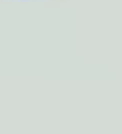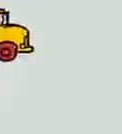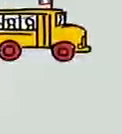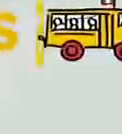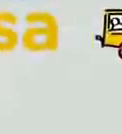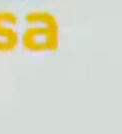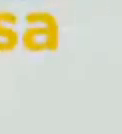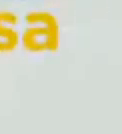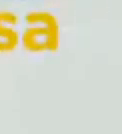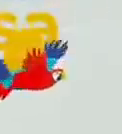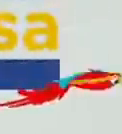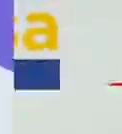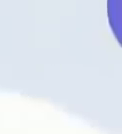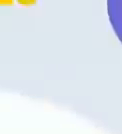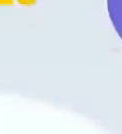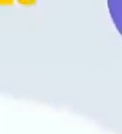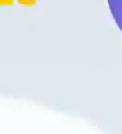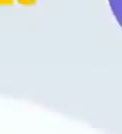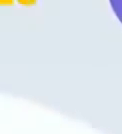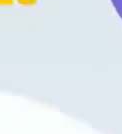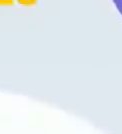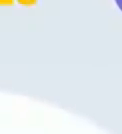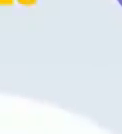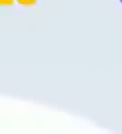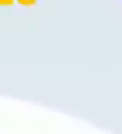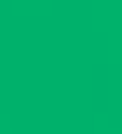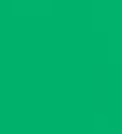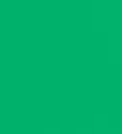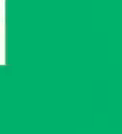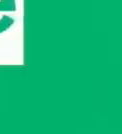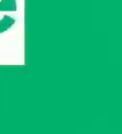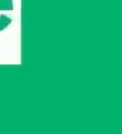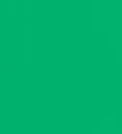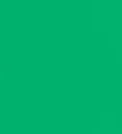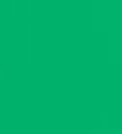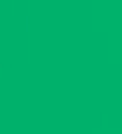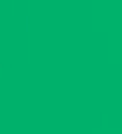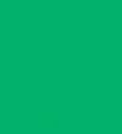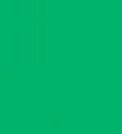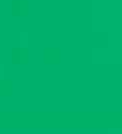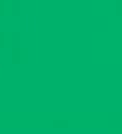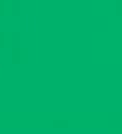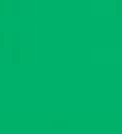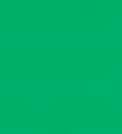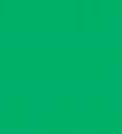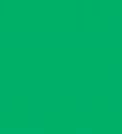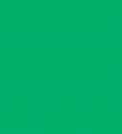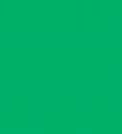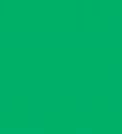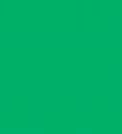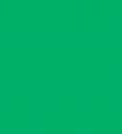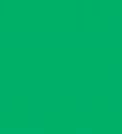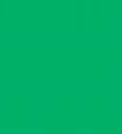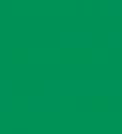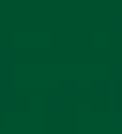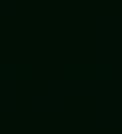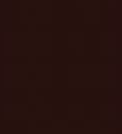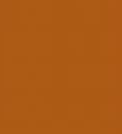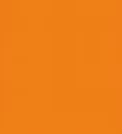Aprendo en Casa, secundaria, de lunes a viernes a las 2 de la tarde, por TV Perú. Yo me quedo en